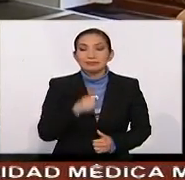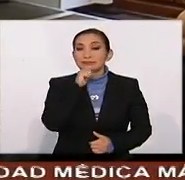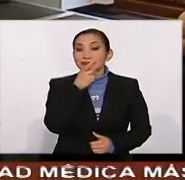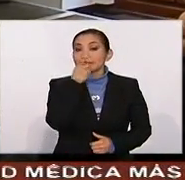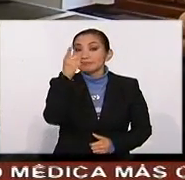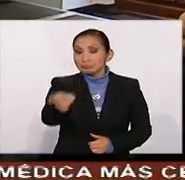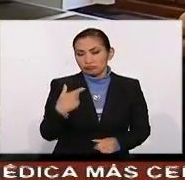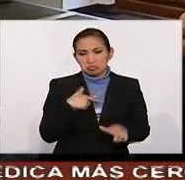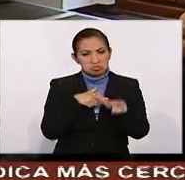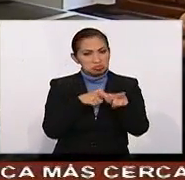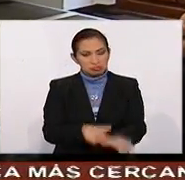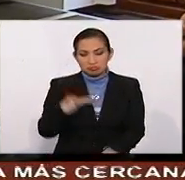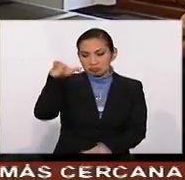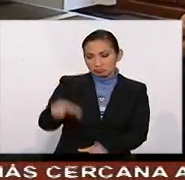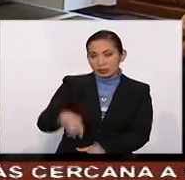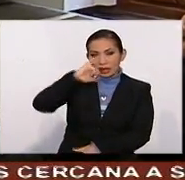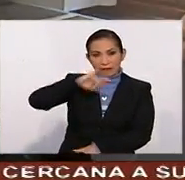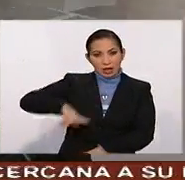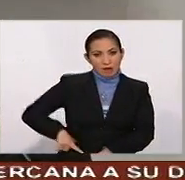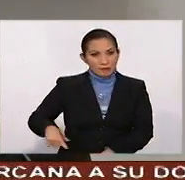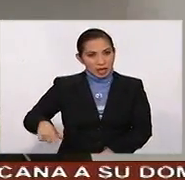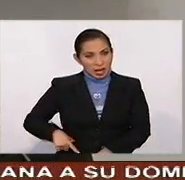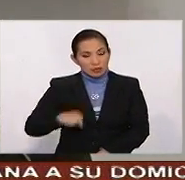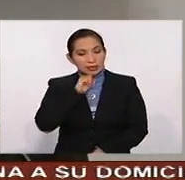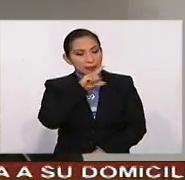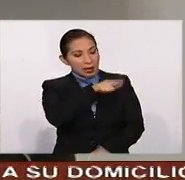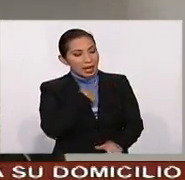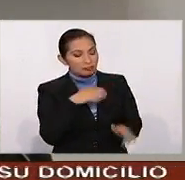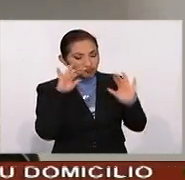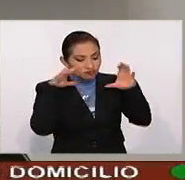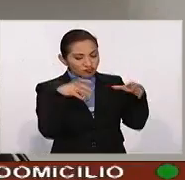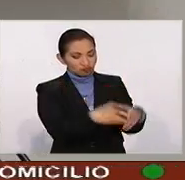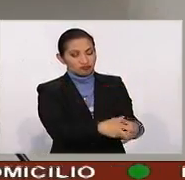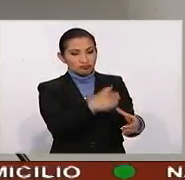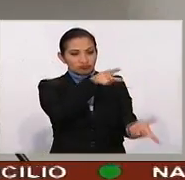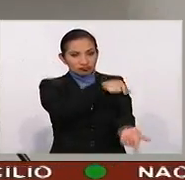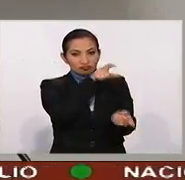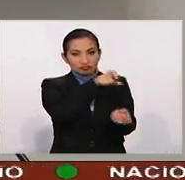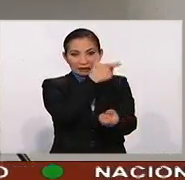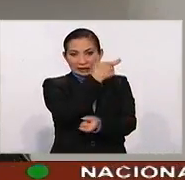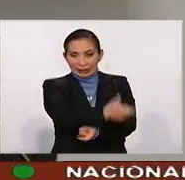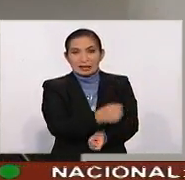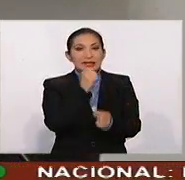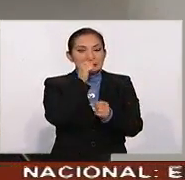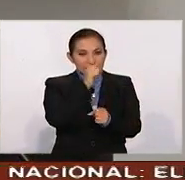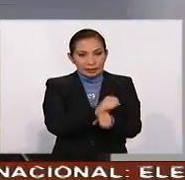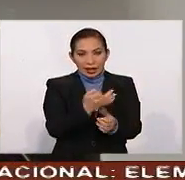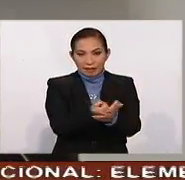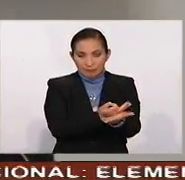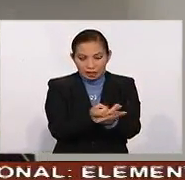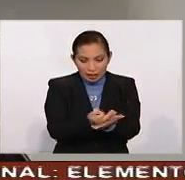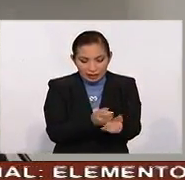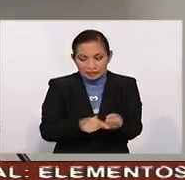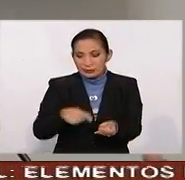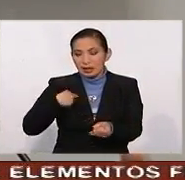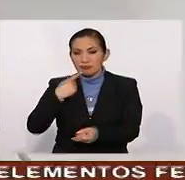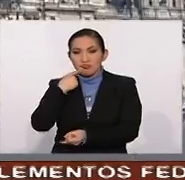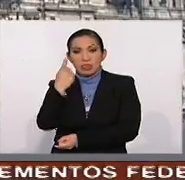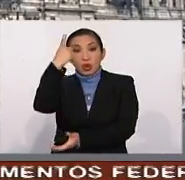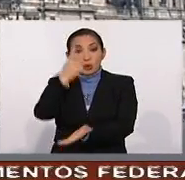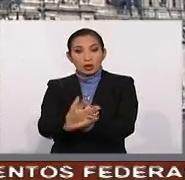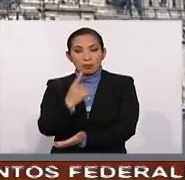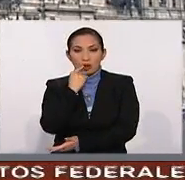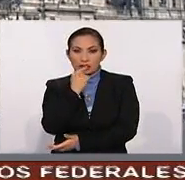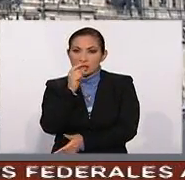dijo que se conserva la figura del jefe de gobierno, así como la concentración tributaria desde la Secretaría de Finanzas, así como el mando